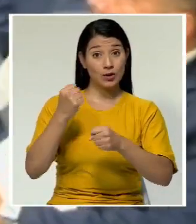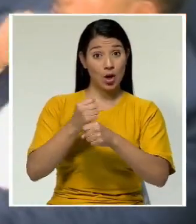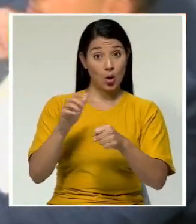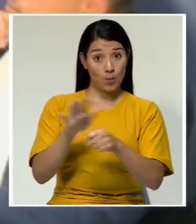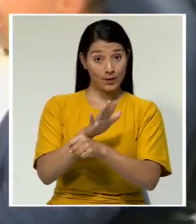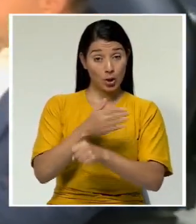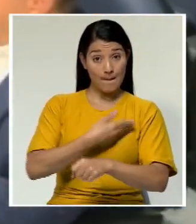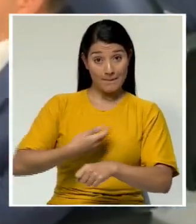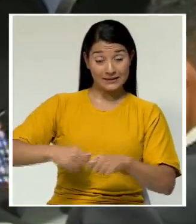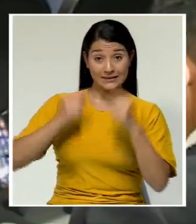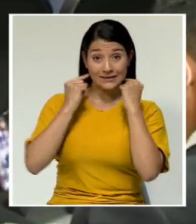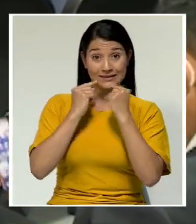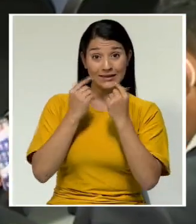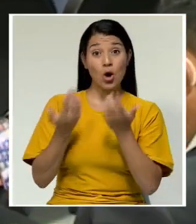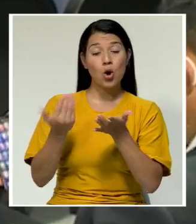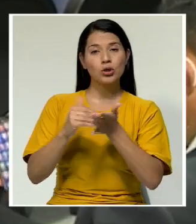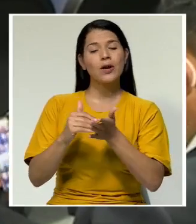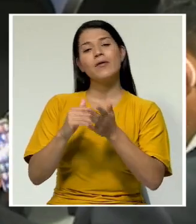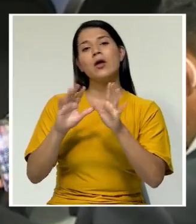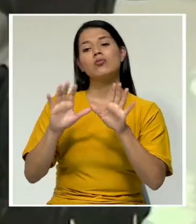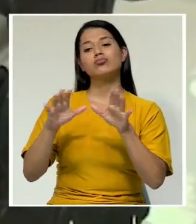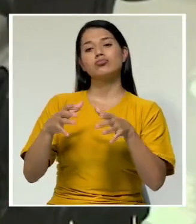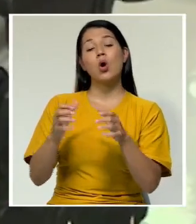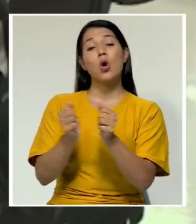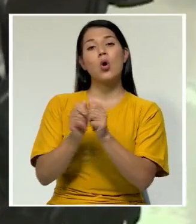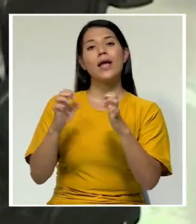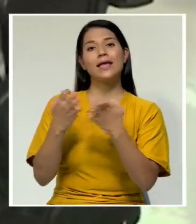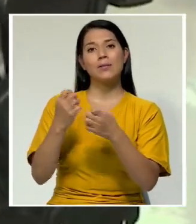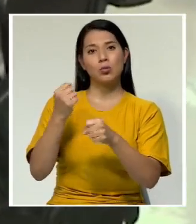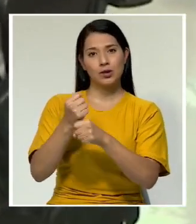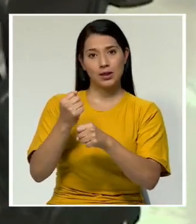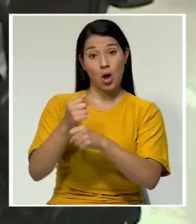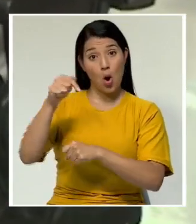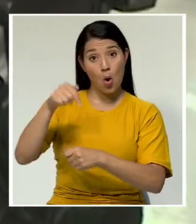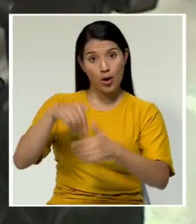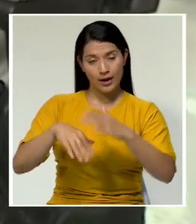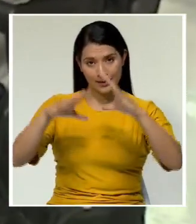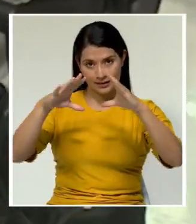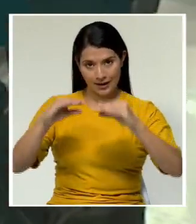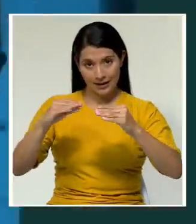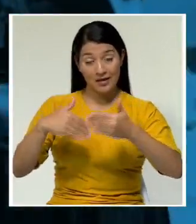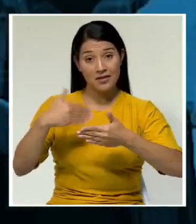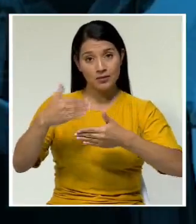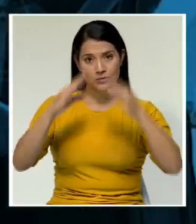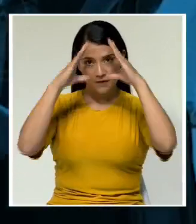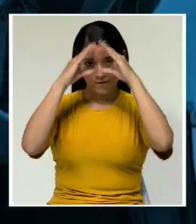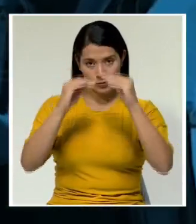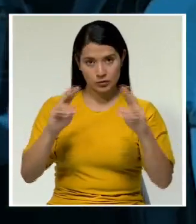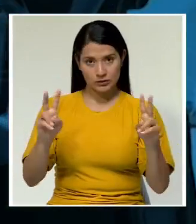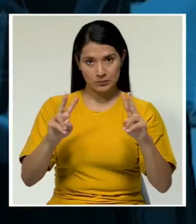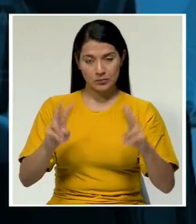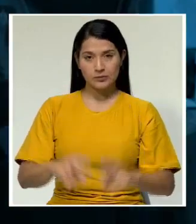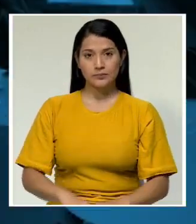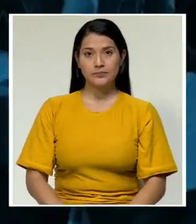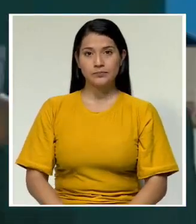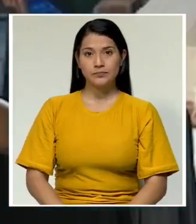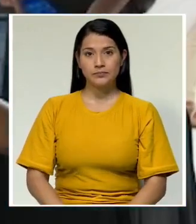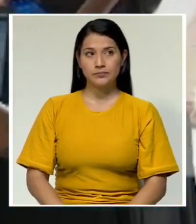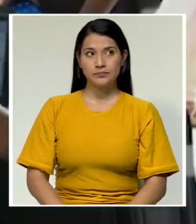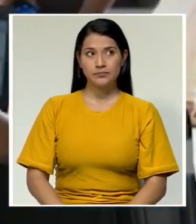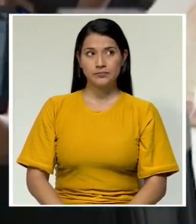A 3 días del cambio de mando y con su gabinete completo, el presidente electo se reunió nuevamente con su equipo de trabajo este jueves por